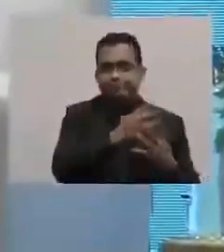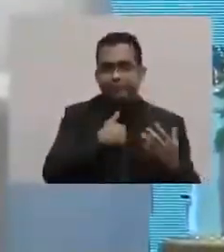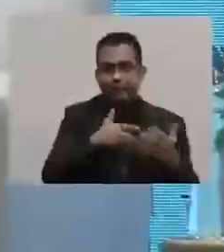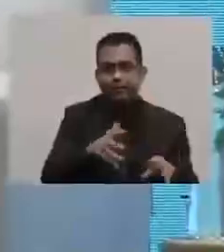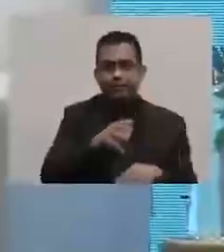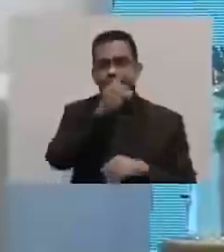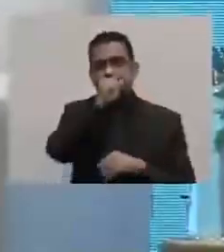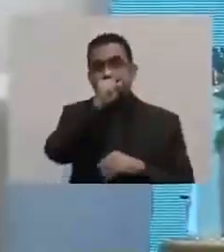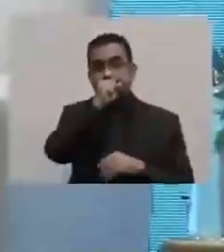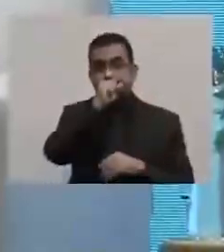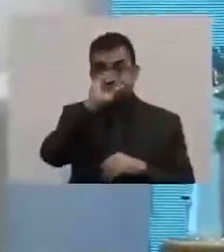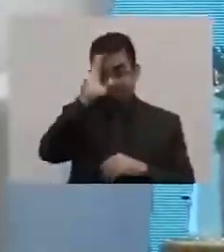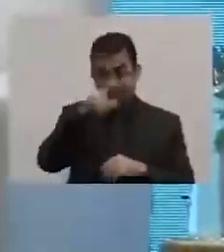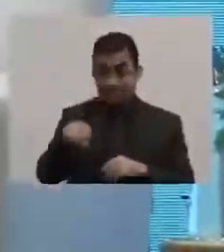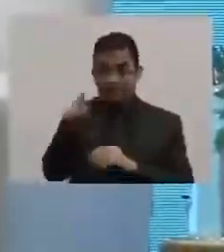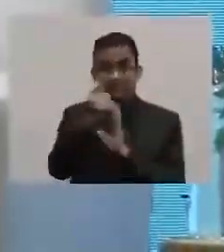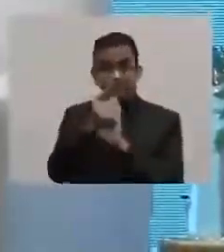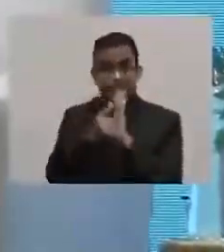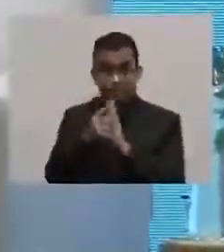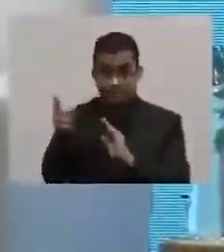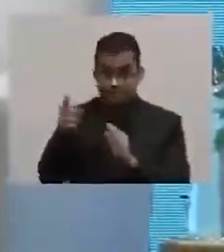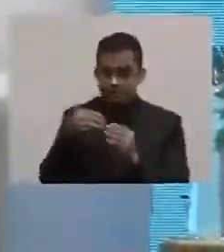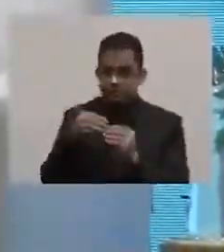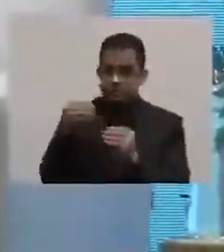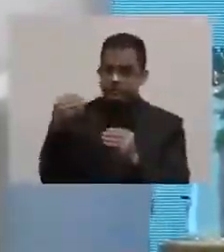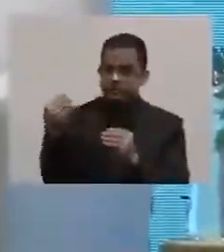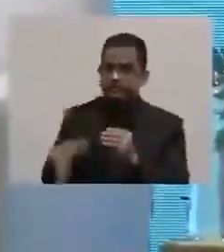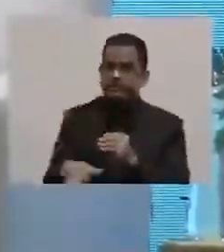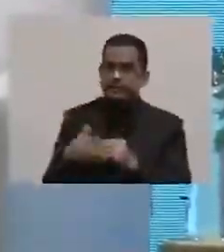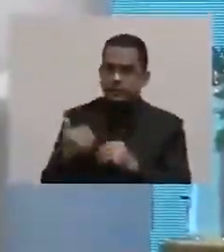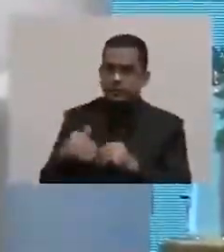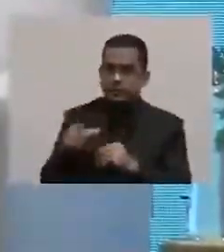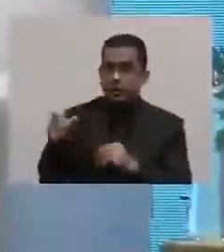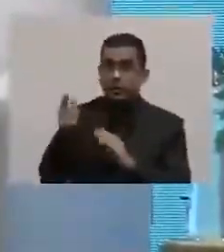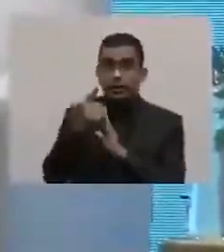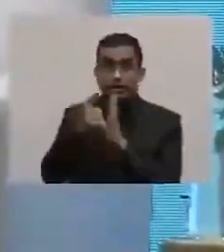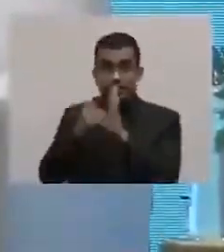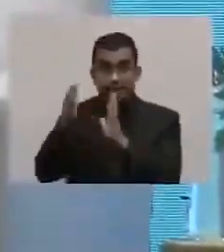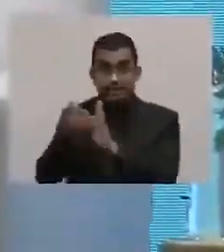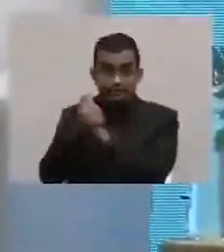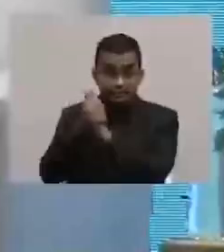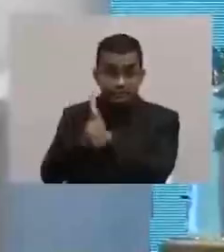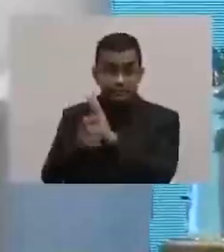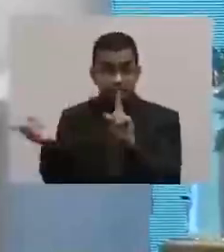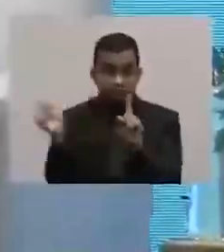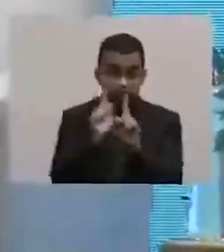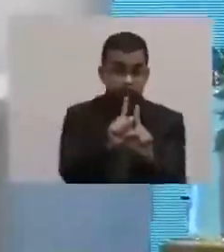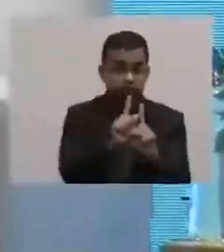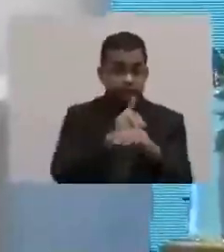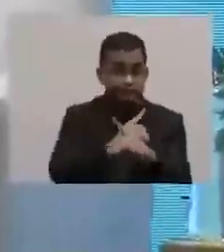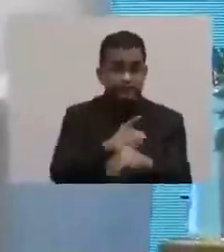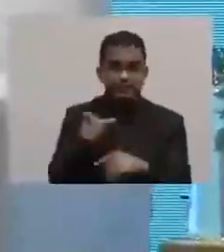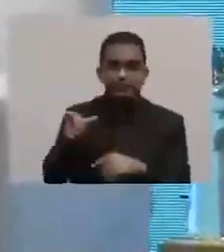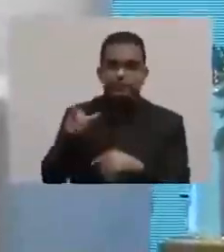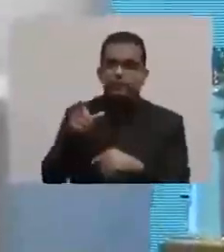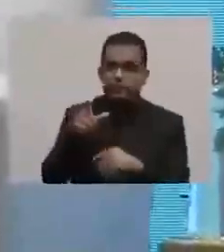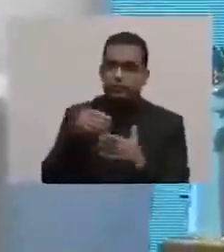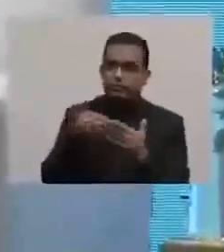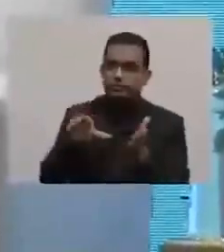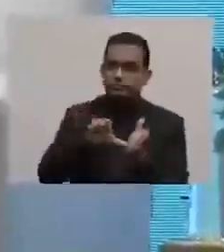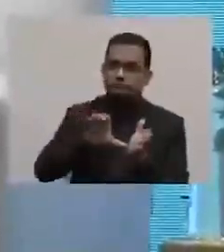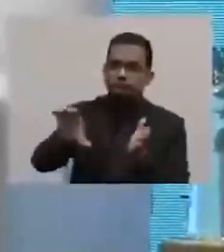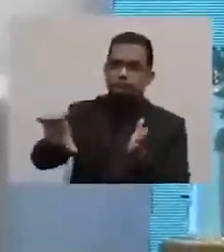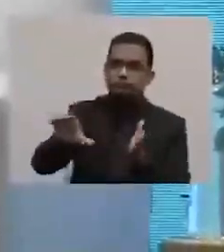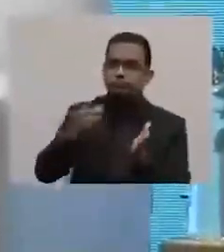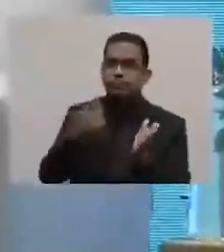todo el que es abogado sabe lo que cuesta un abogado bueno que vaya a un tribunal a defender un caso, en el que tiene que ir una